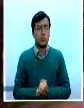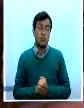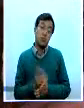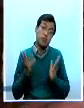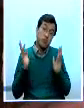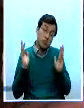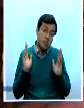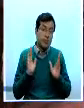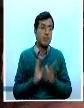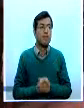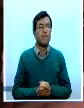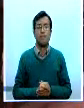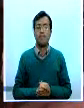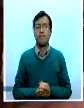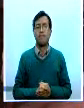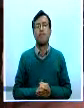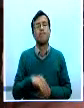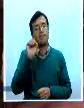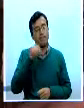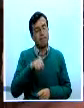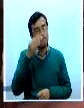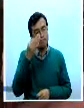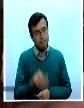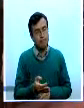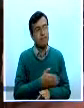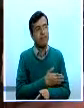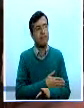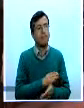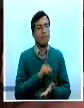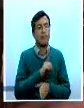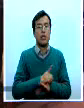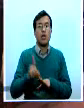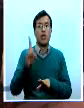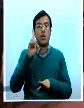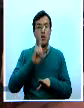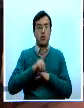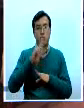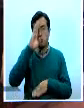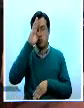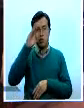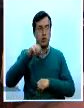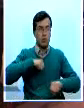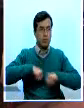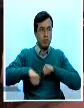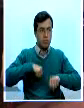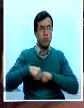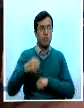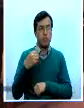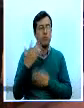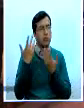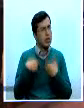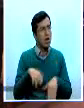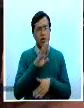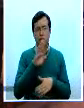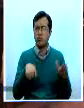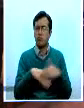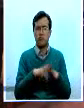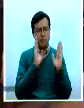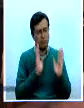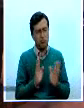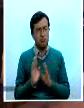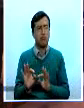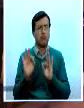puede dar don claro pero eso justamente hablábamos con el señor director general de población de la policía tiene la policía un dispositivo muy bien efecto